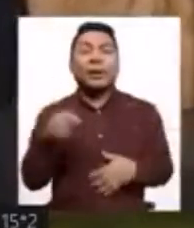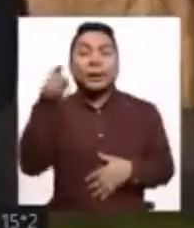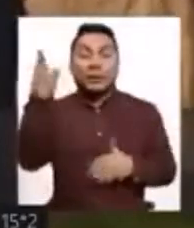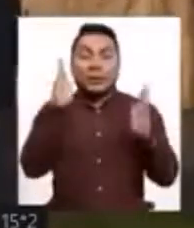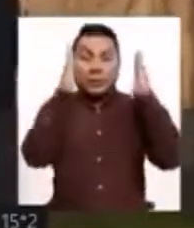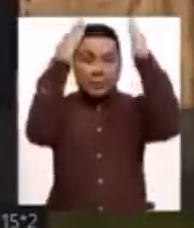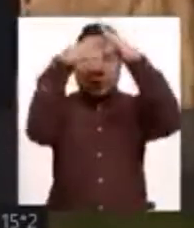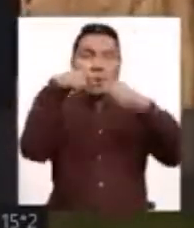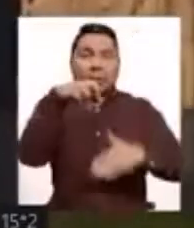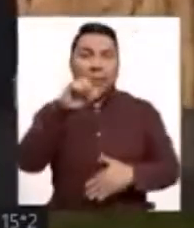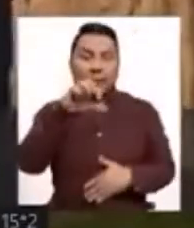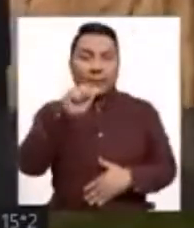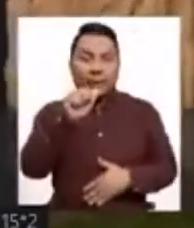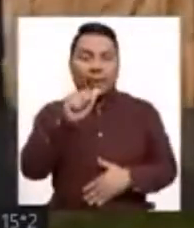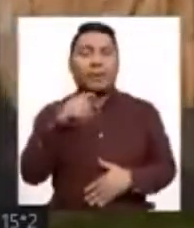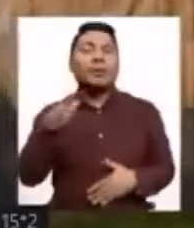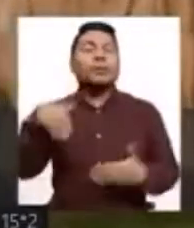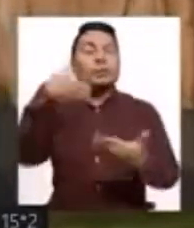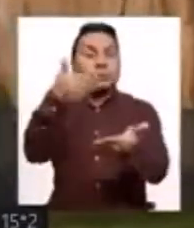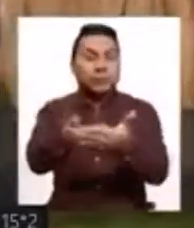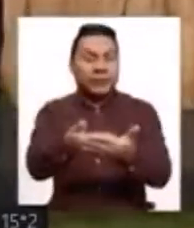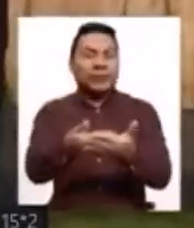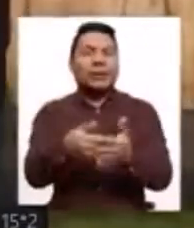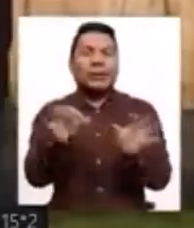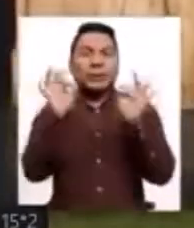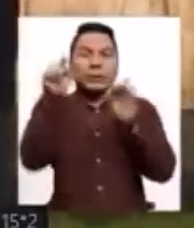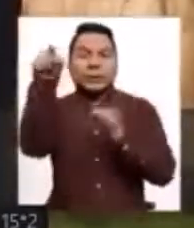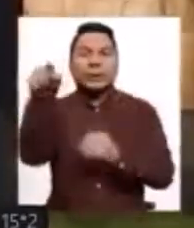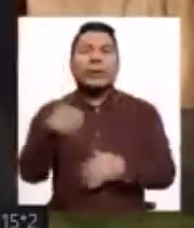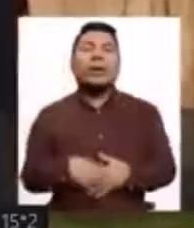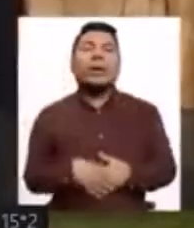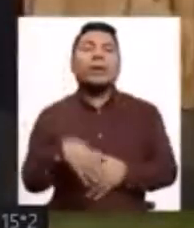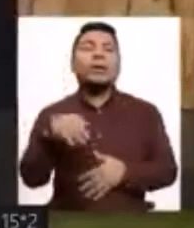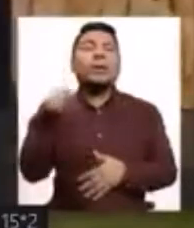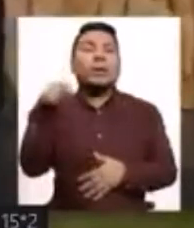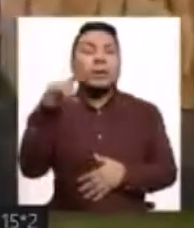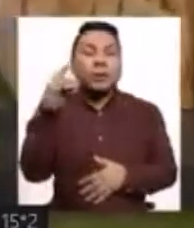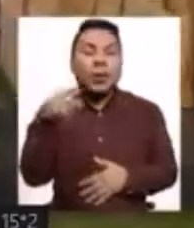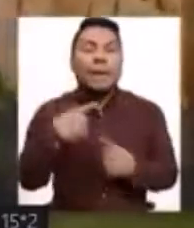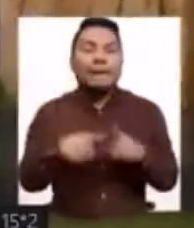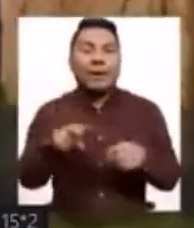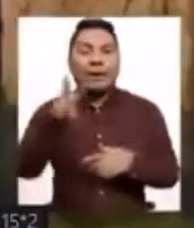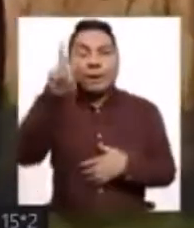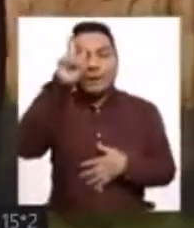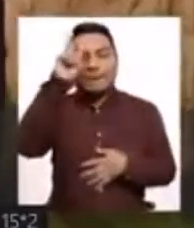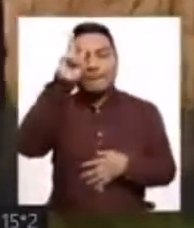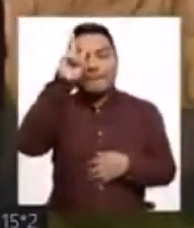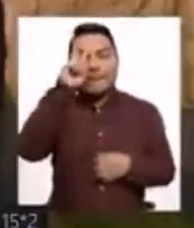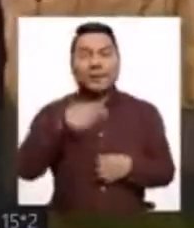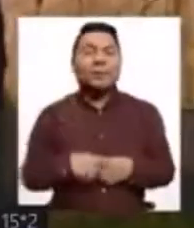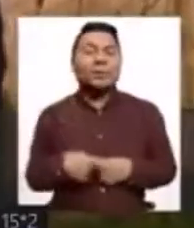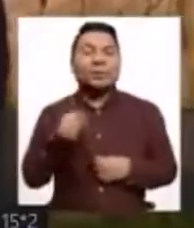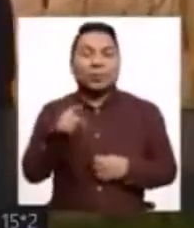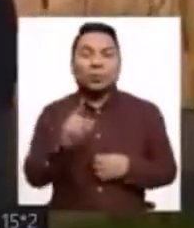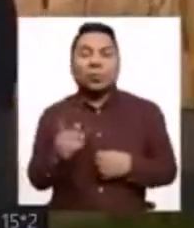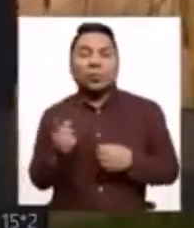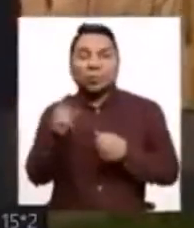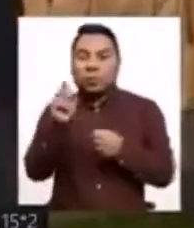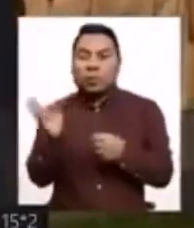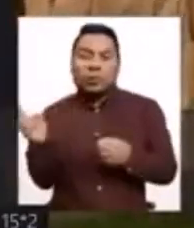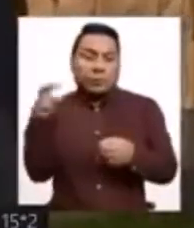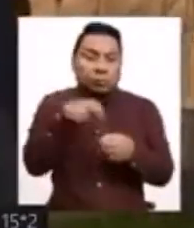sumo pontífice llega exclusivamente a Bolivia, sin embargo en Perú es parte de una gira, ¿no? Bueno, va a haber una gira